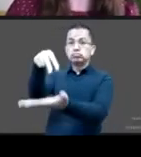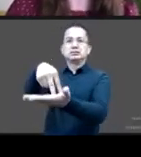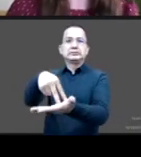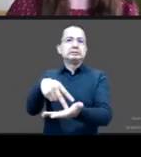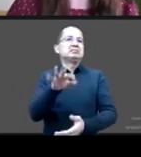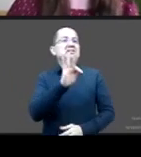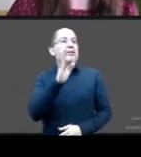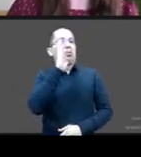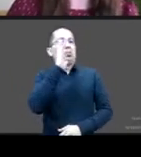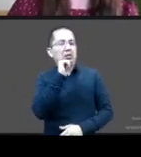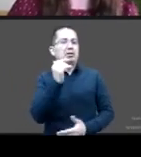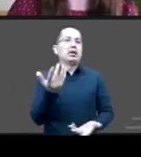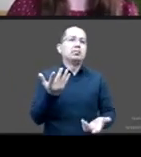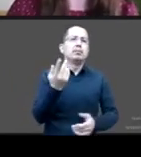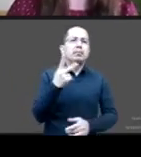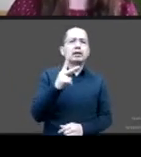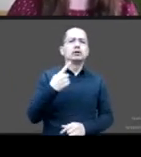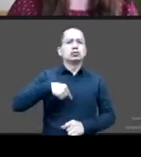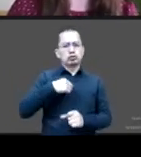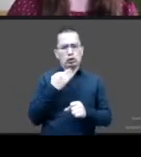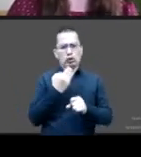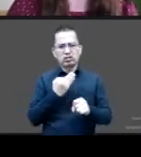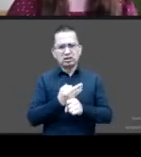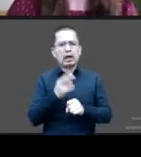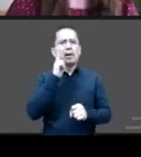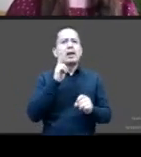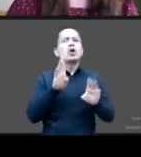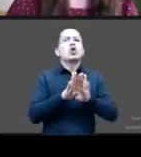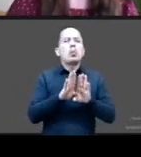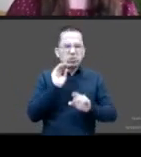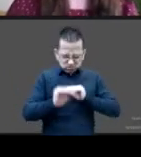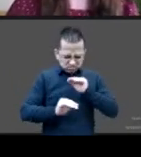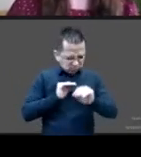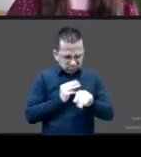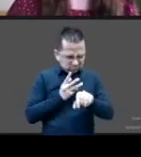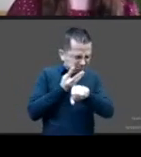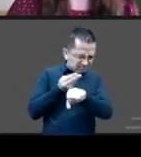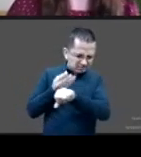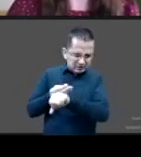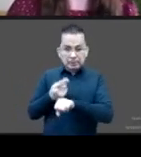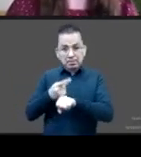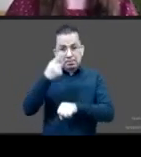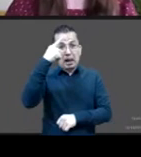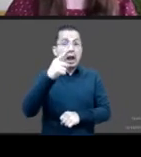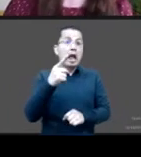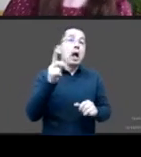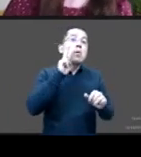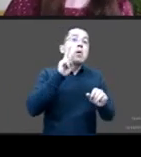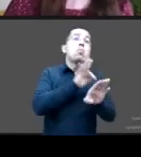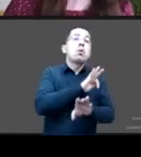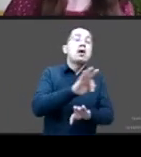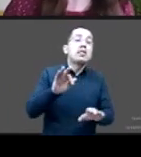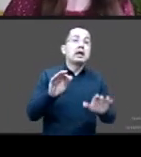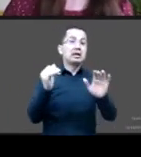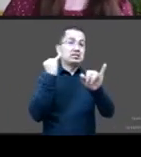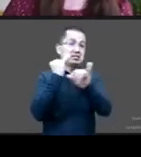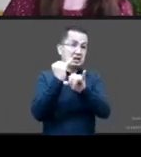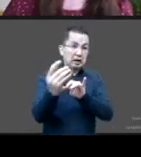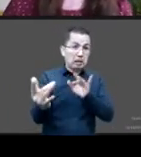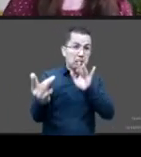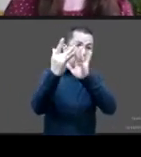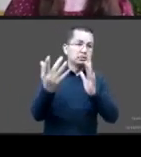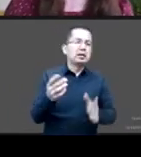por lo pronto estamos pues trabajando en esta estrategia digital de cómo podemos llevarla a cabo esta Mega Misión